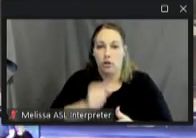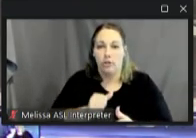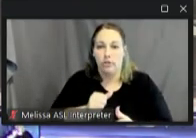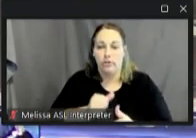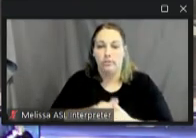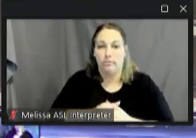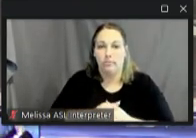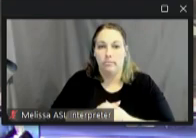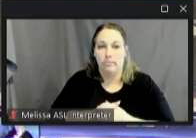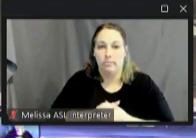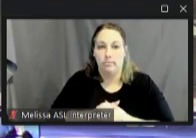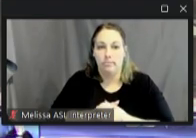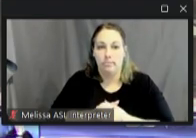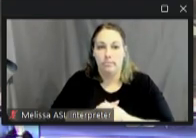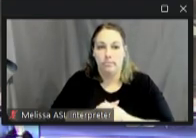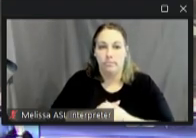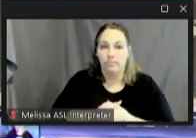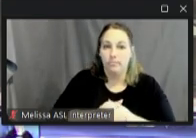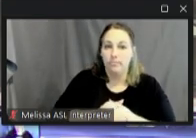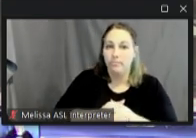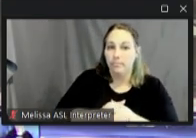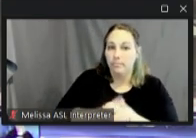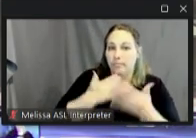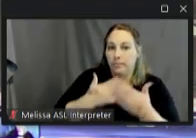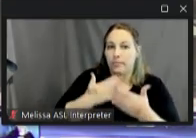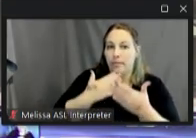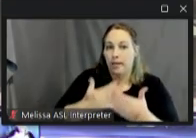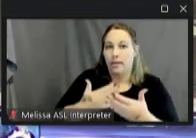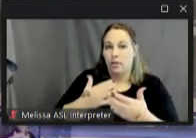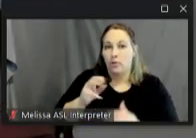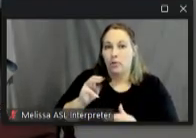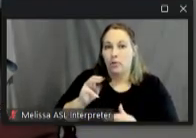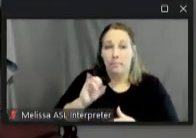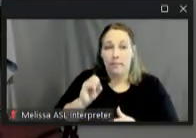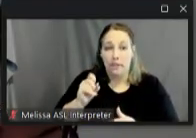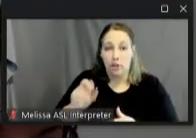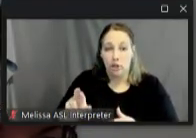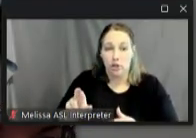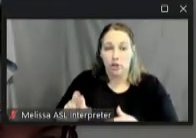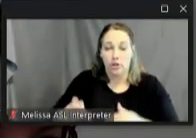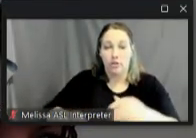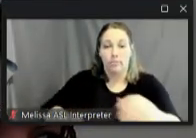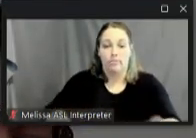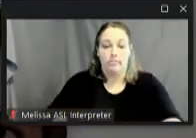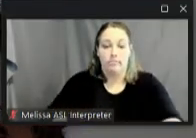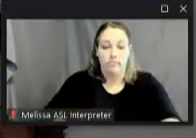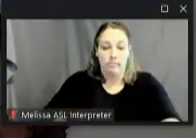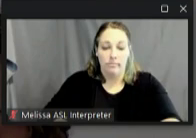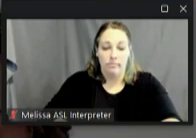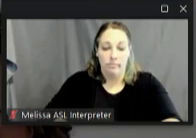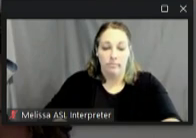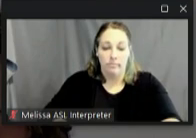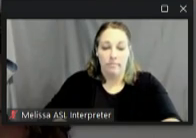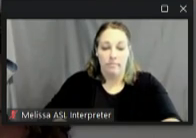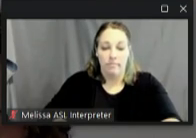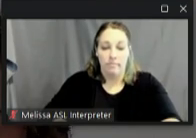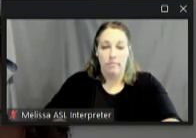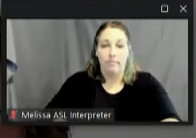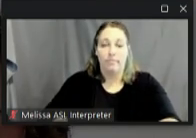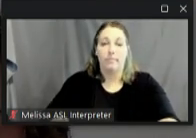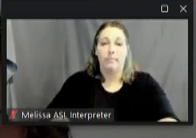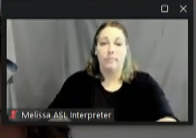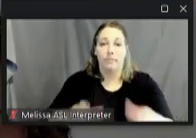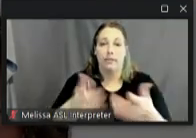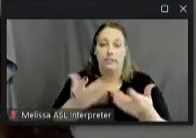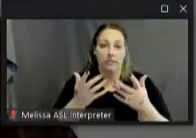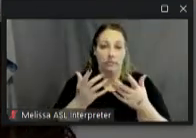Como queda ya bien claro, el Estado se compromete a seguir trabajando